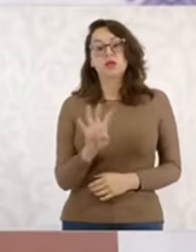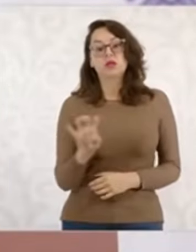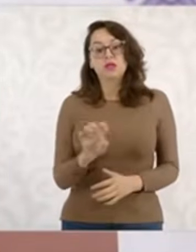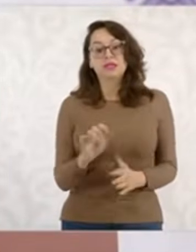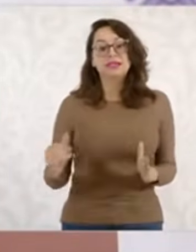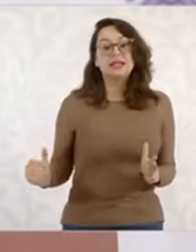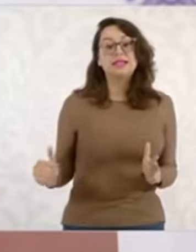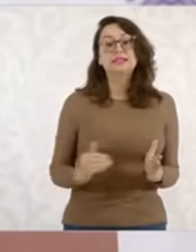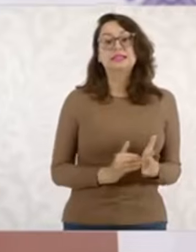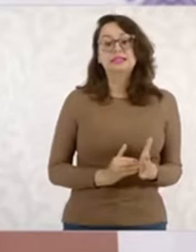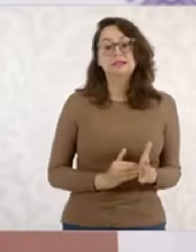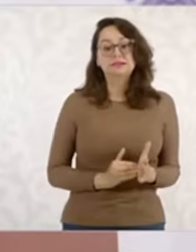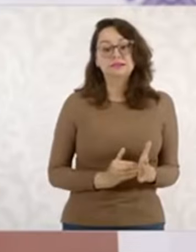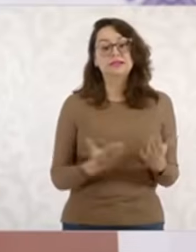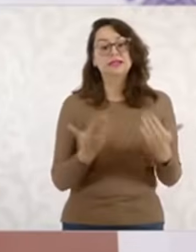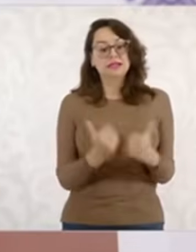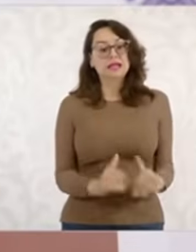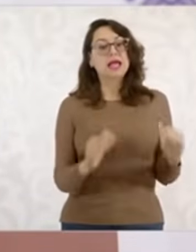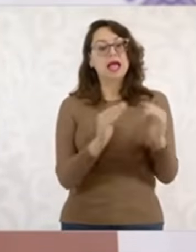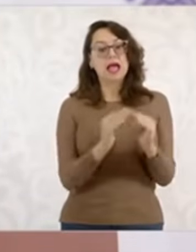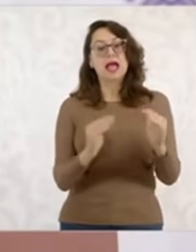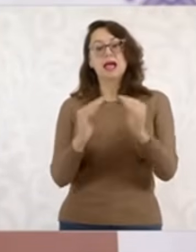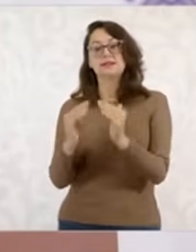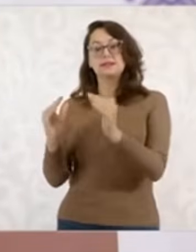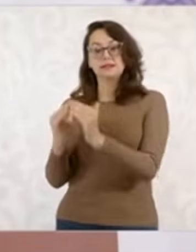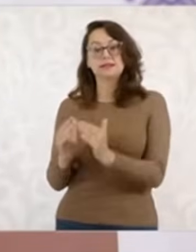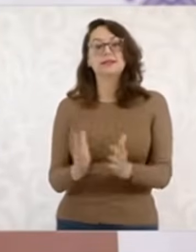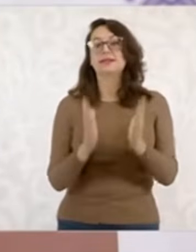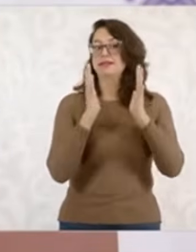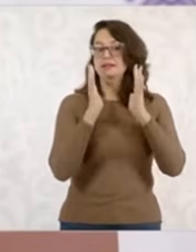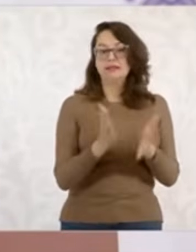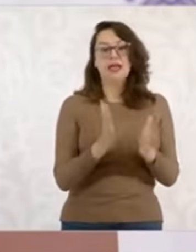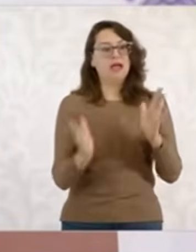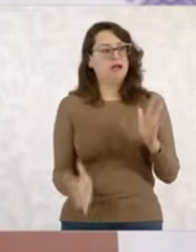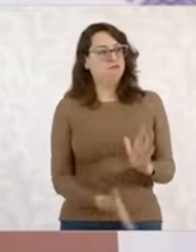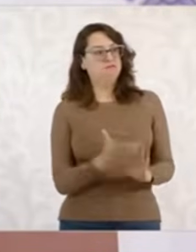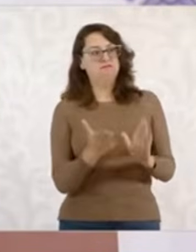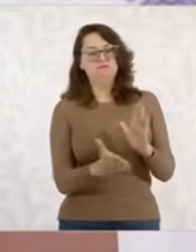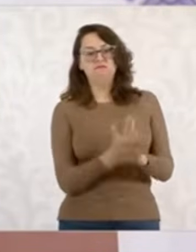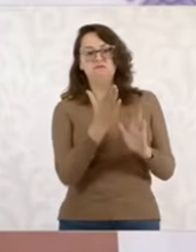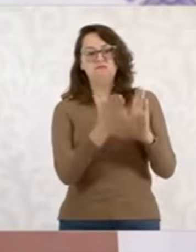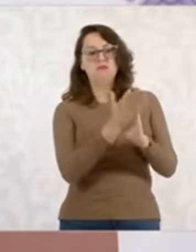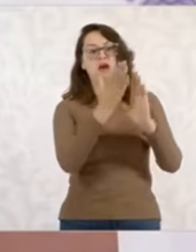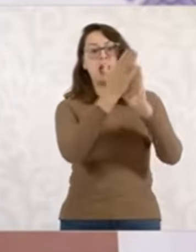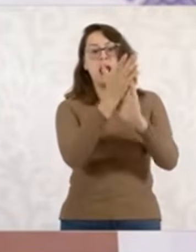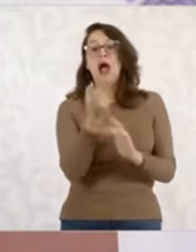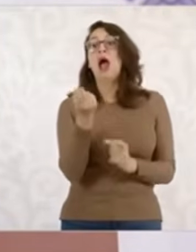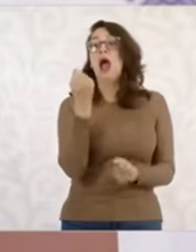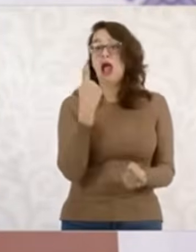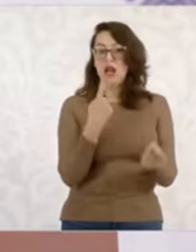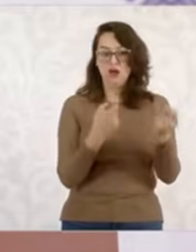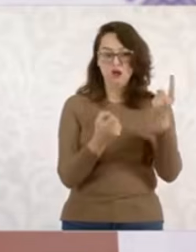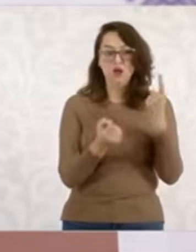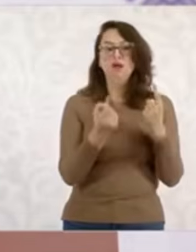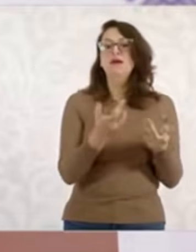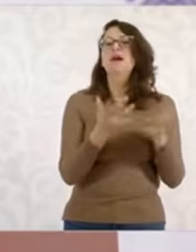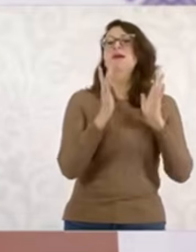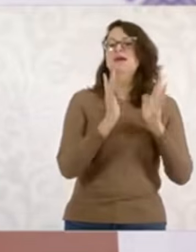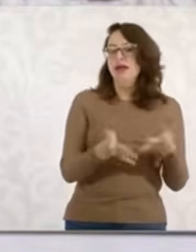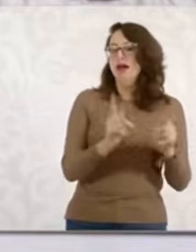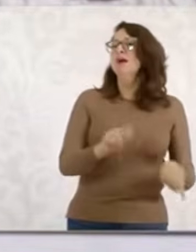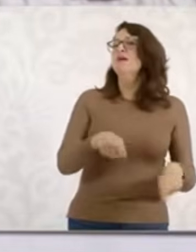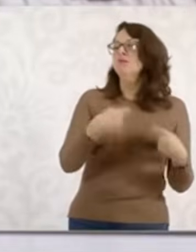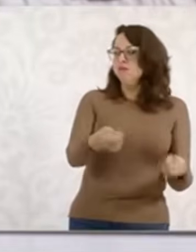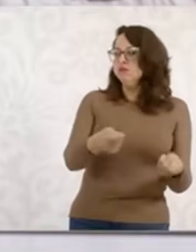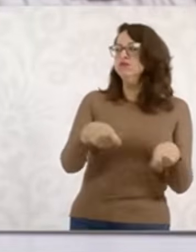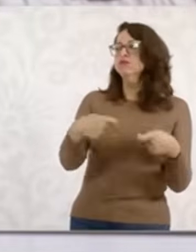poner 400,000 viviendas que ya están en construcción y algunas de ellas ya se está entregando la vivienda.